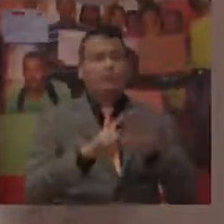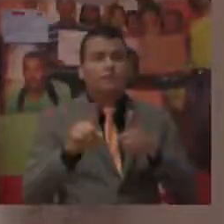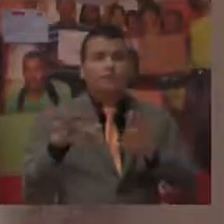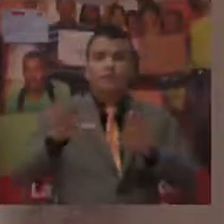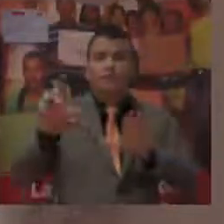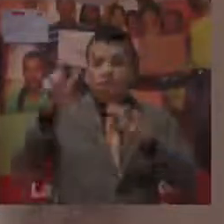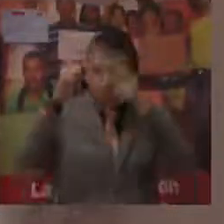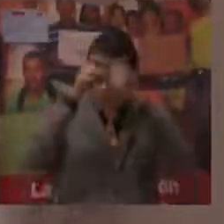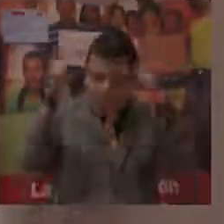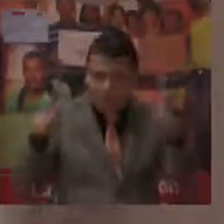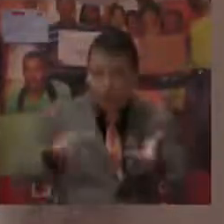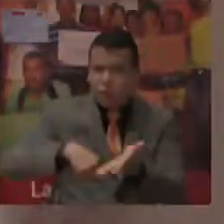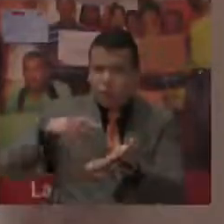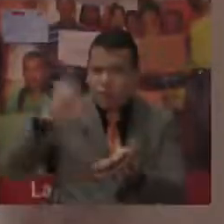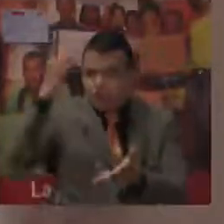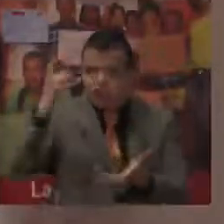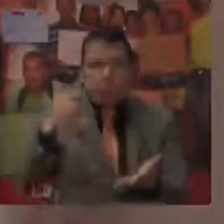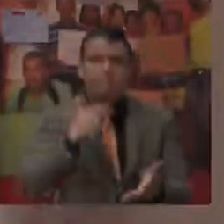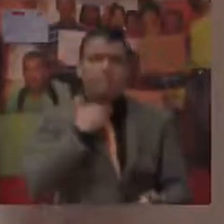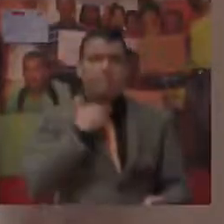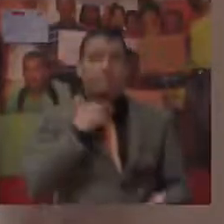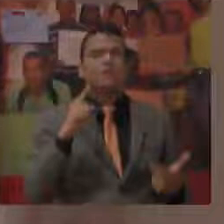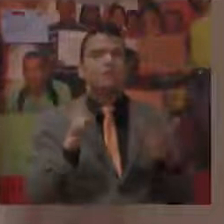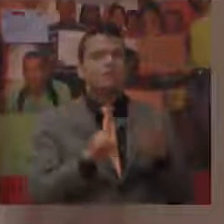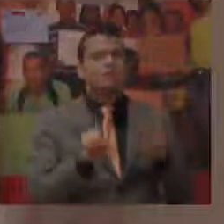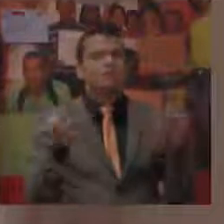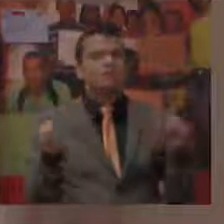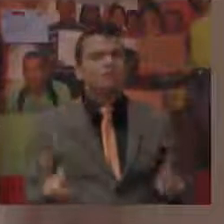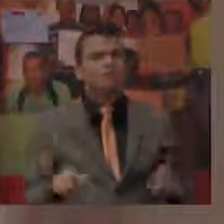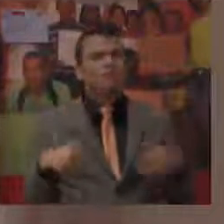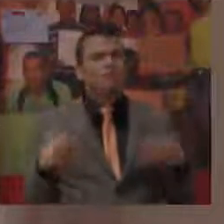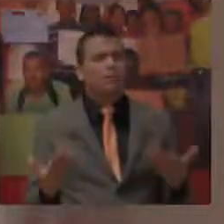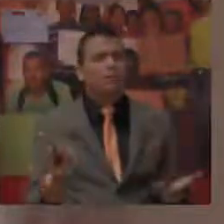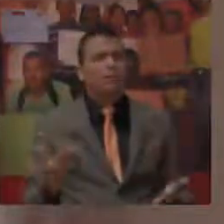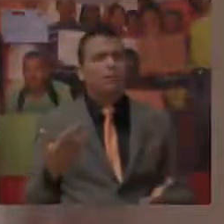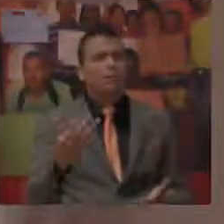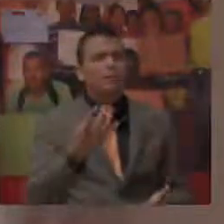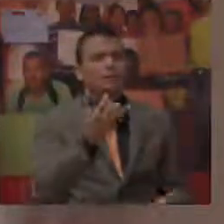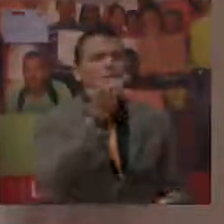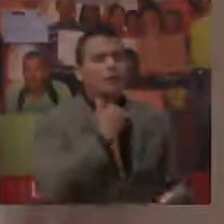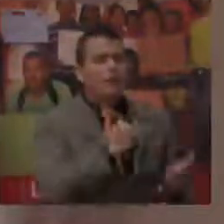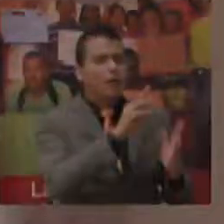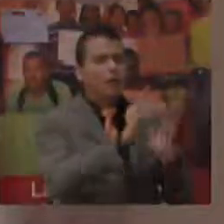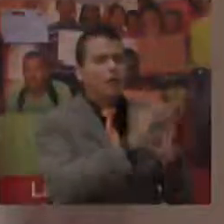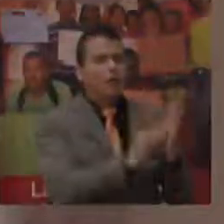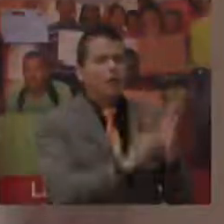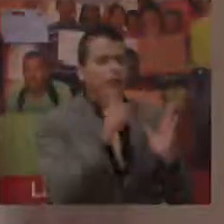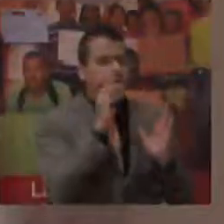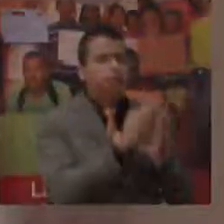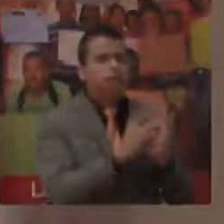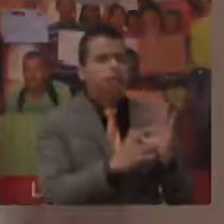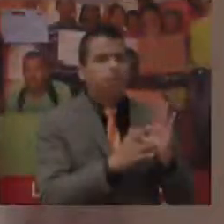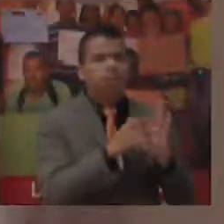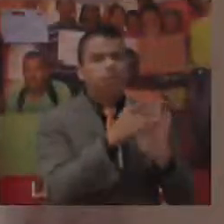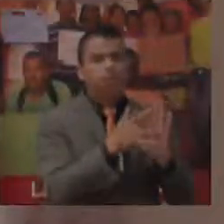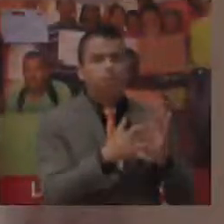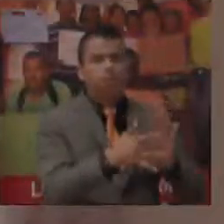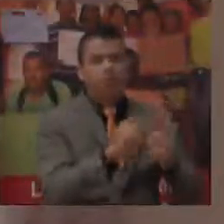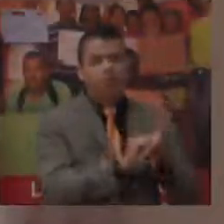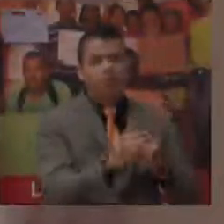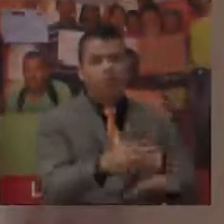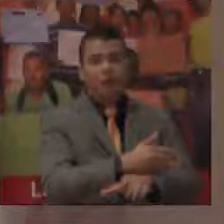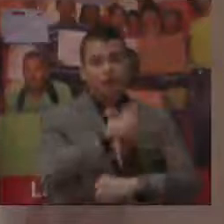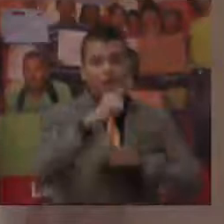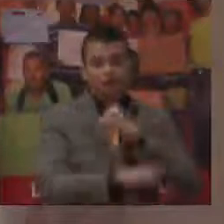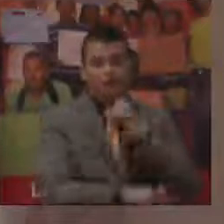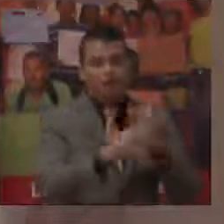Estado. Segundo, lo que corresponde a los antecedentes judiciales que se registran con ocasión de una sentencia